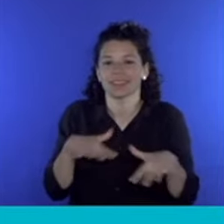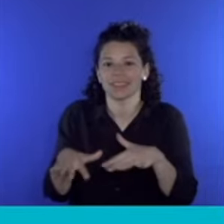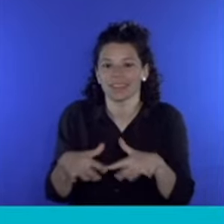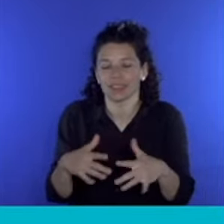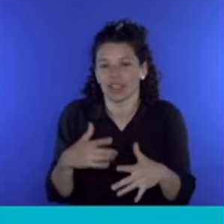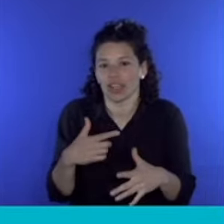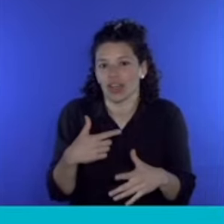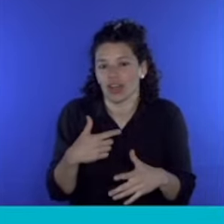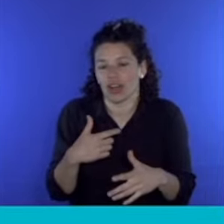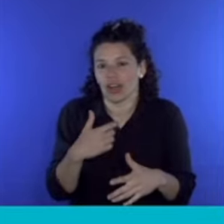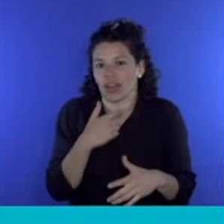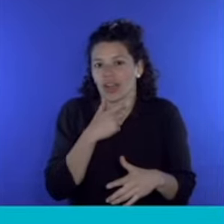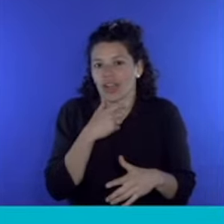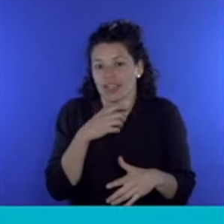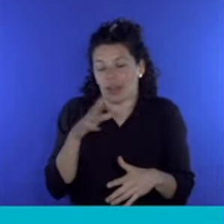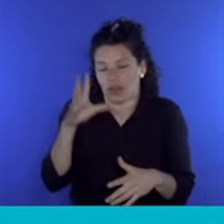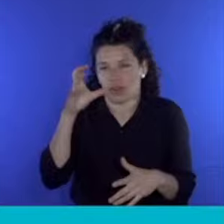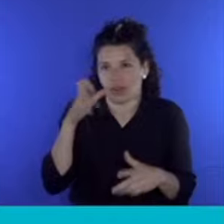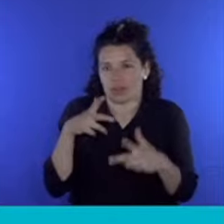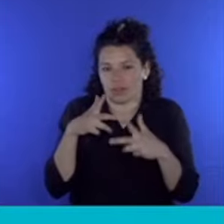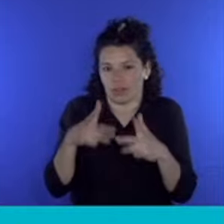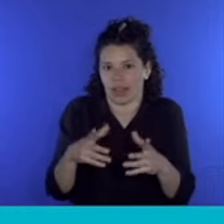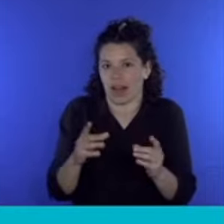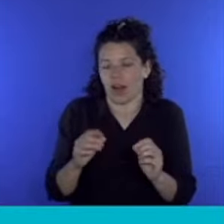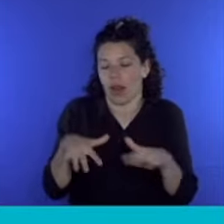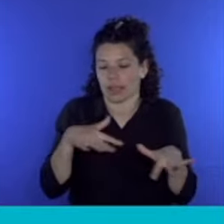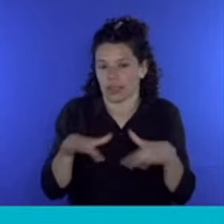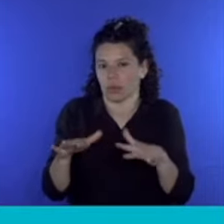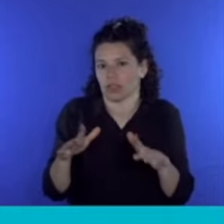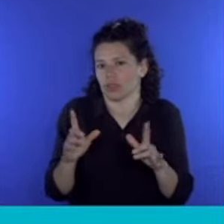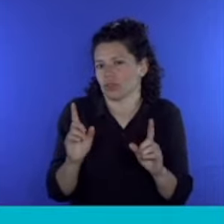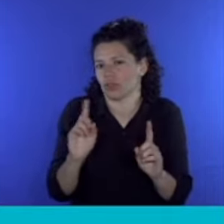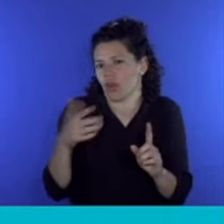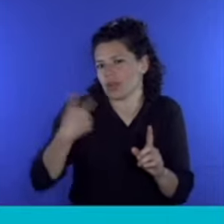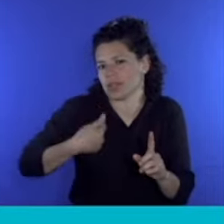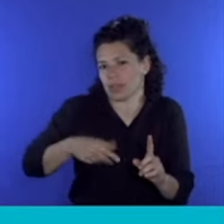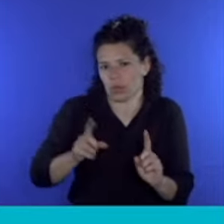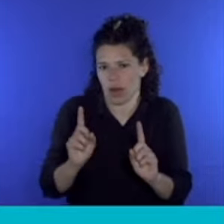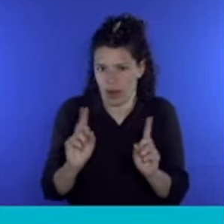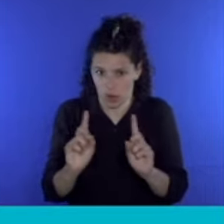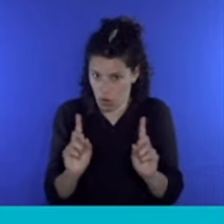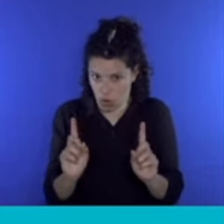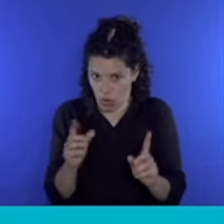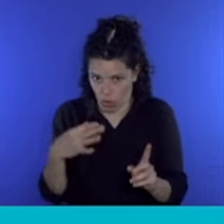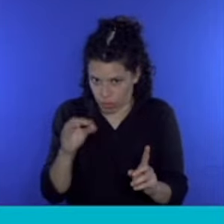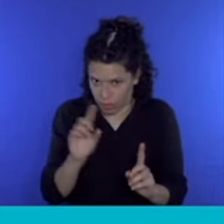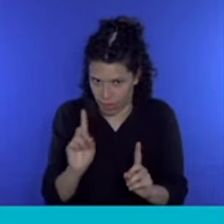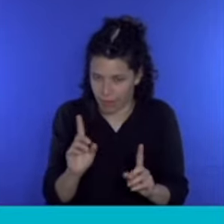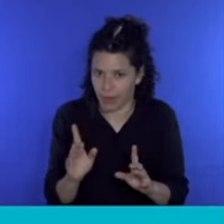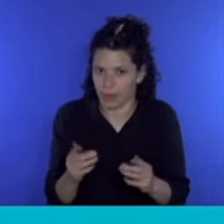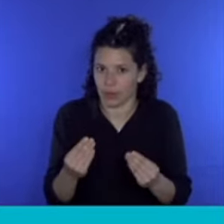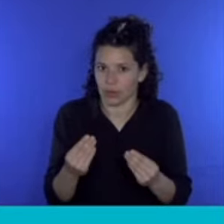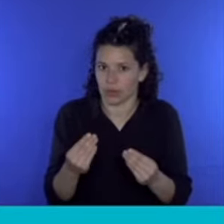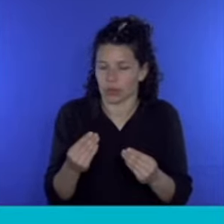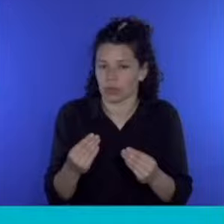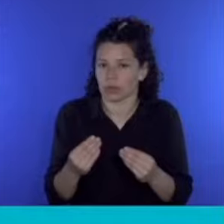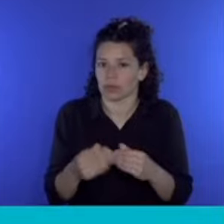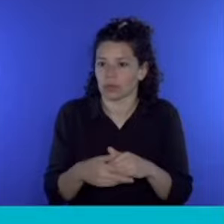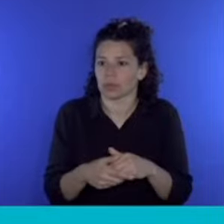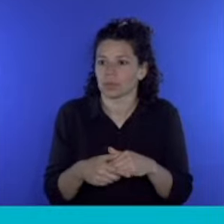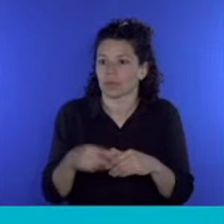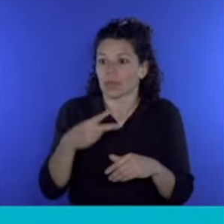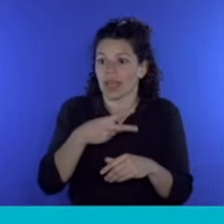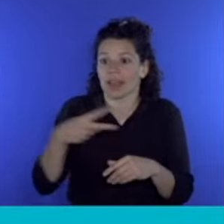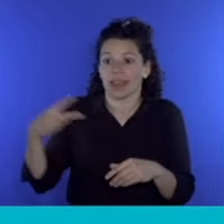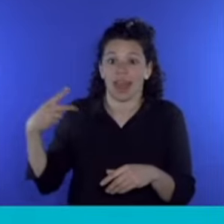recordar una situación que no tenemos que naturalizar y que en estas menos de 2 semanas entre las dos sesiones se volvió a vivir, que es la represión